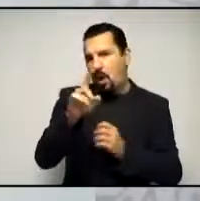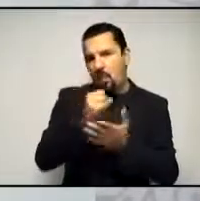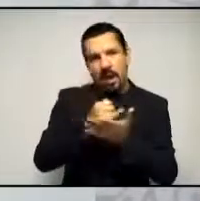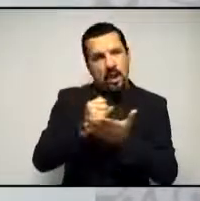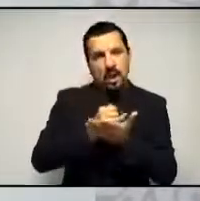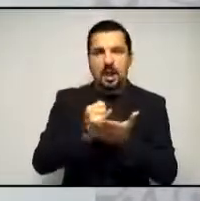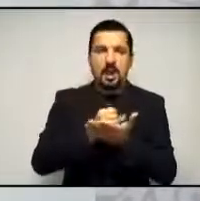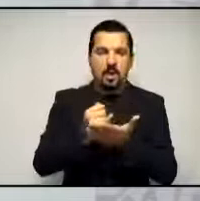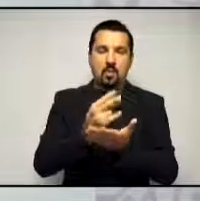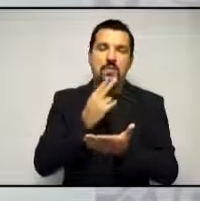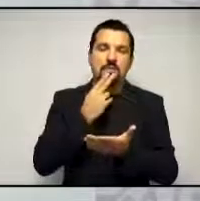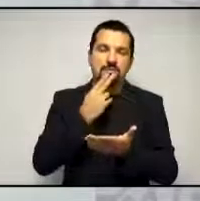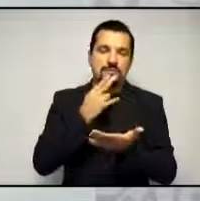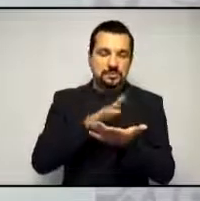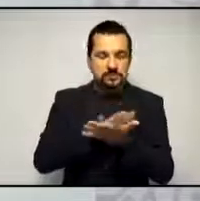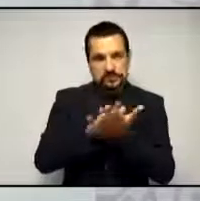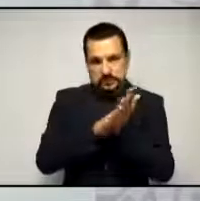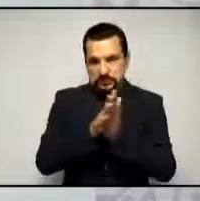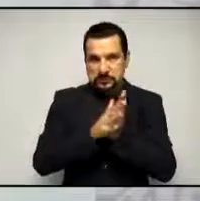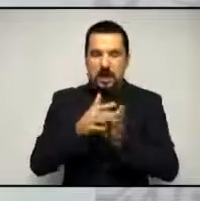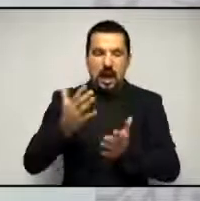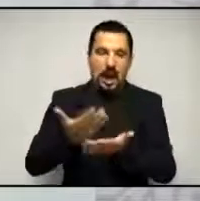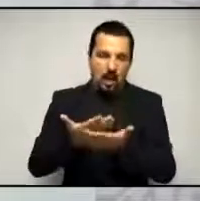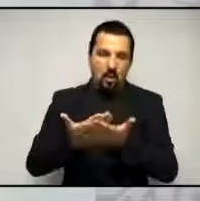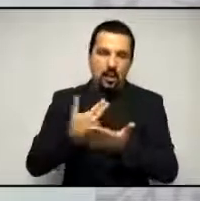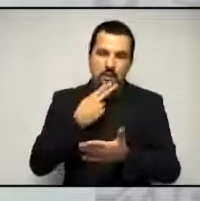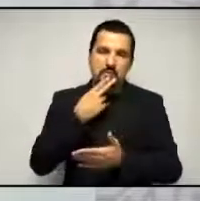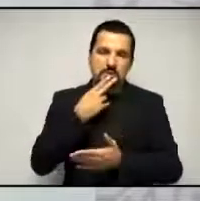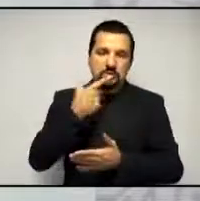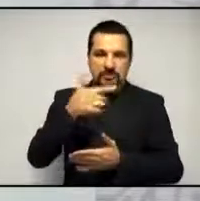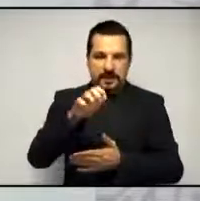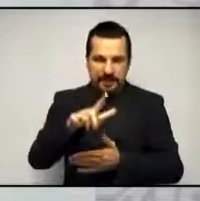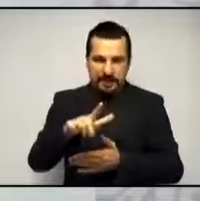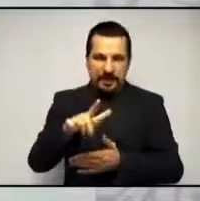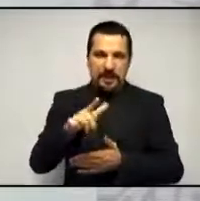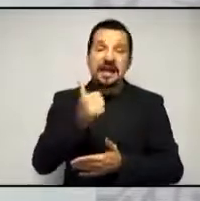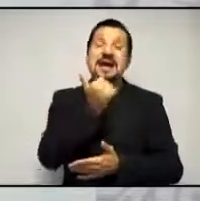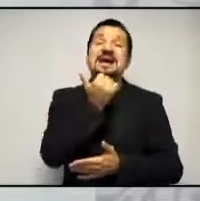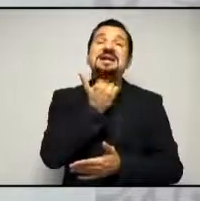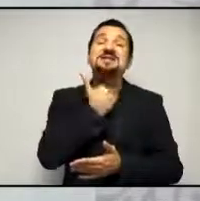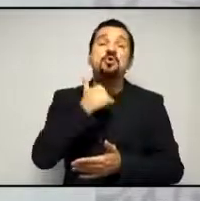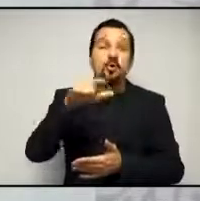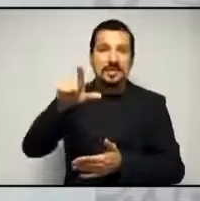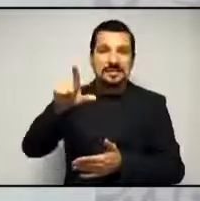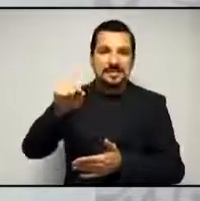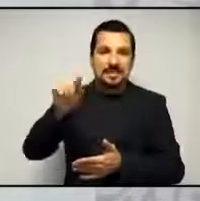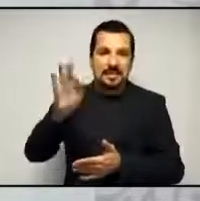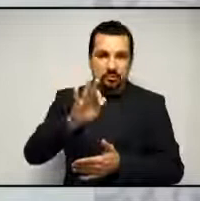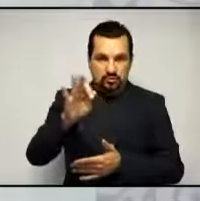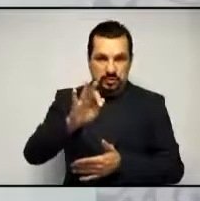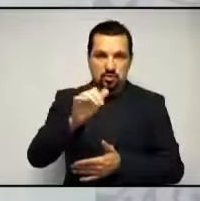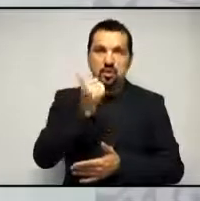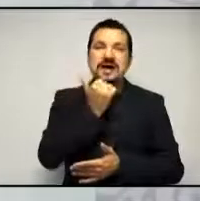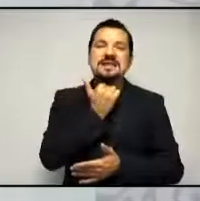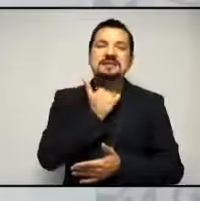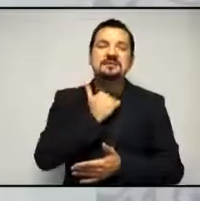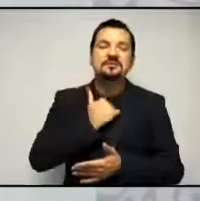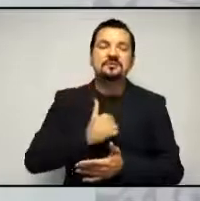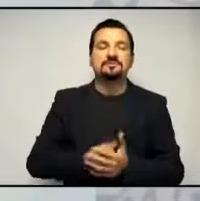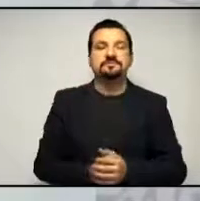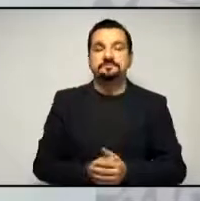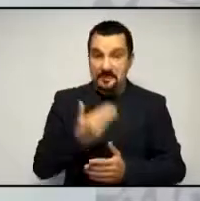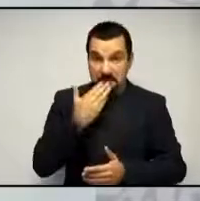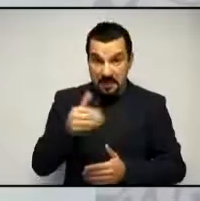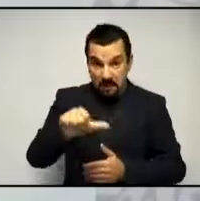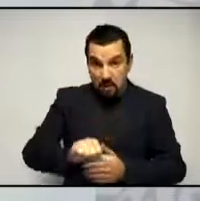jabón o útil en este caso voy a utilizar con alcohol al 70% bueno el día de hoy te